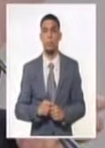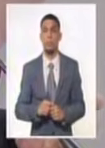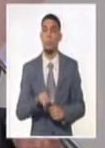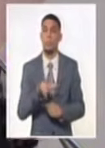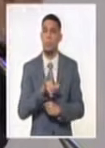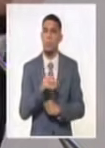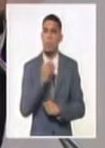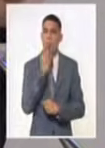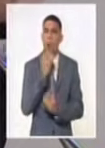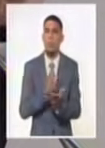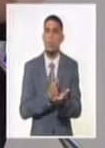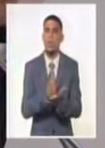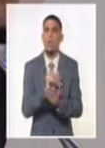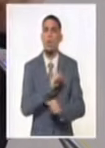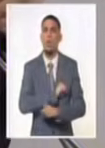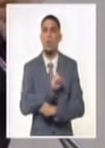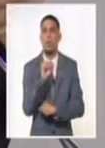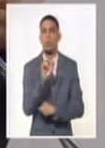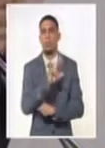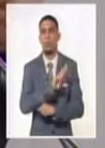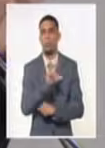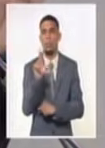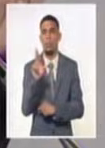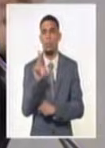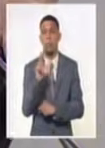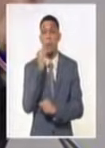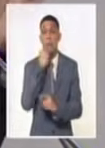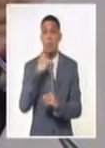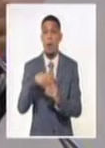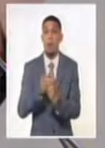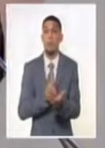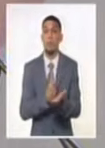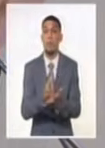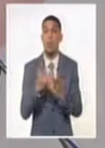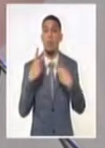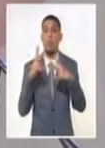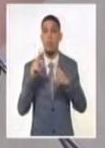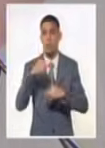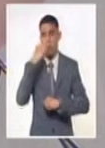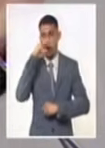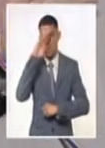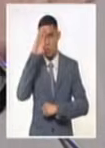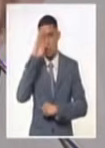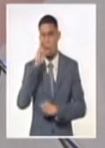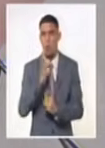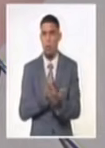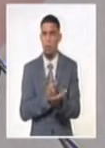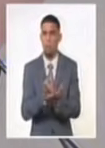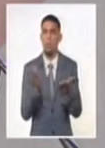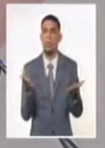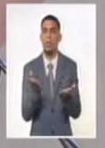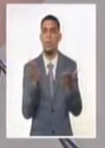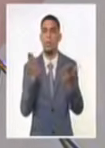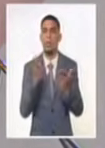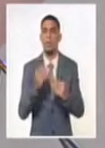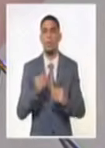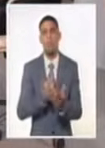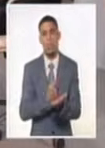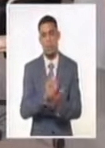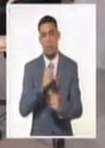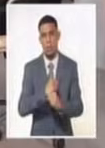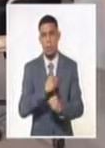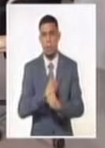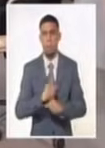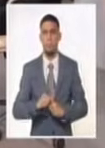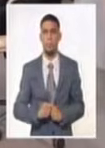la revolución y continuar formando los profesionales que tanta falta le hace para continuar su desarrollo y seguir trabajando en el bienestar del pueblo. Le escuchaba